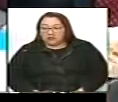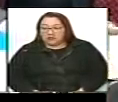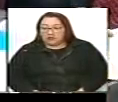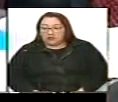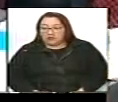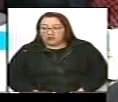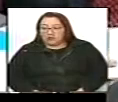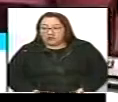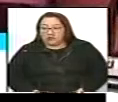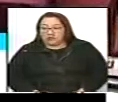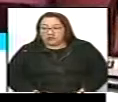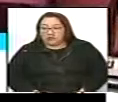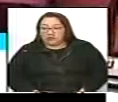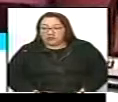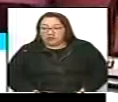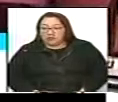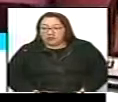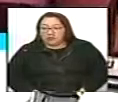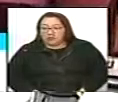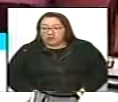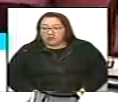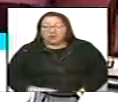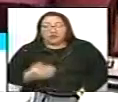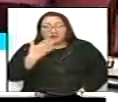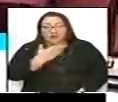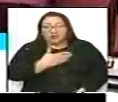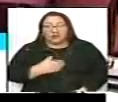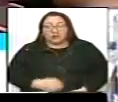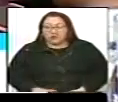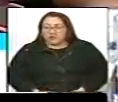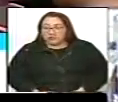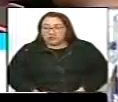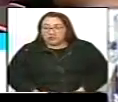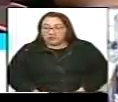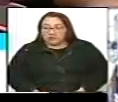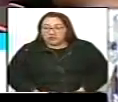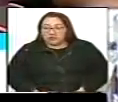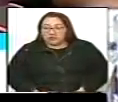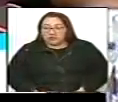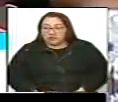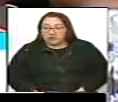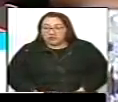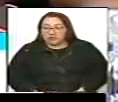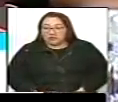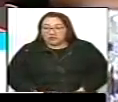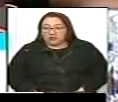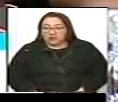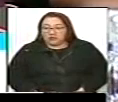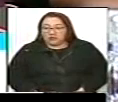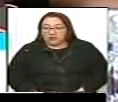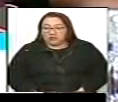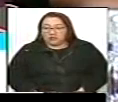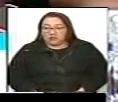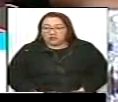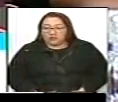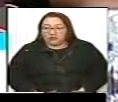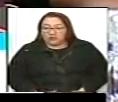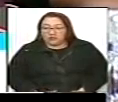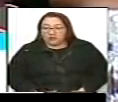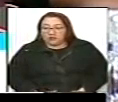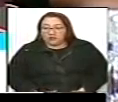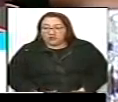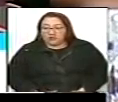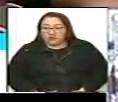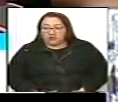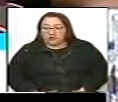Tiene la interrupción, congresista Barta. Gracias, presidente. Cuando venga, toque a Toledo, vamos a ver a sus ministros también. Y gracias,